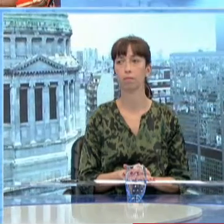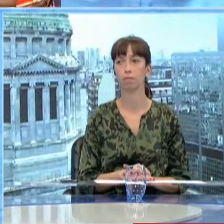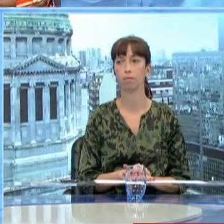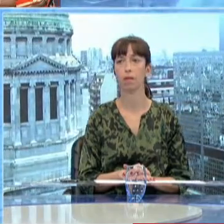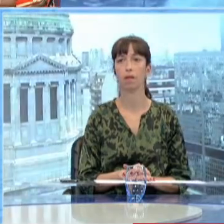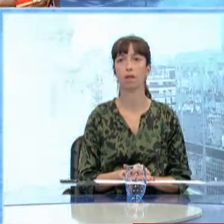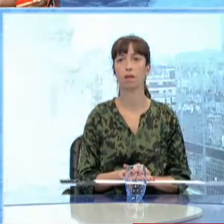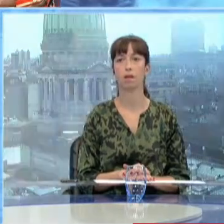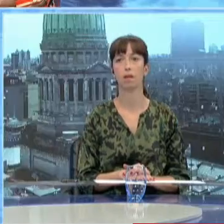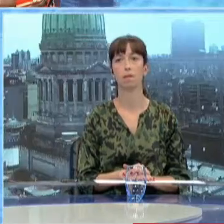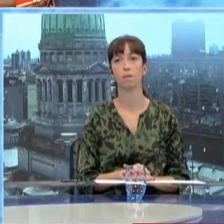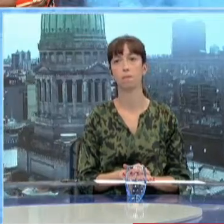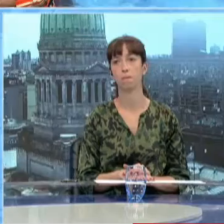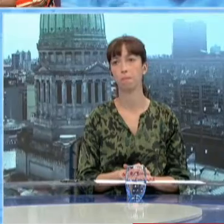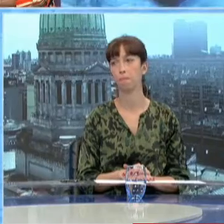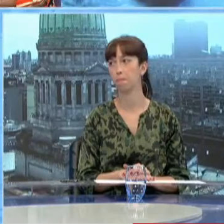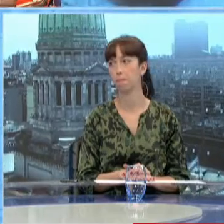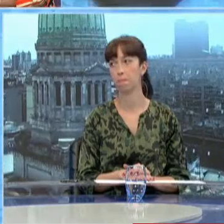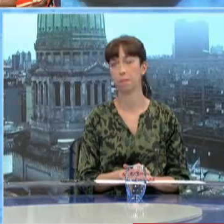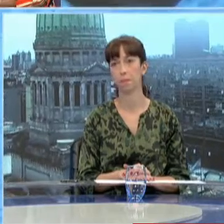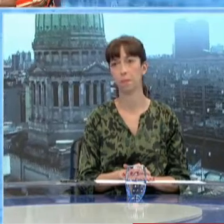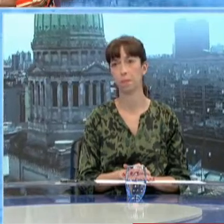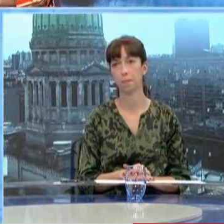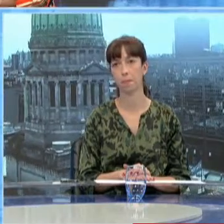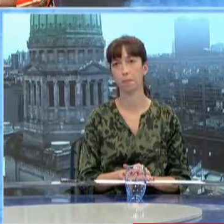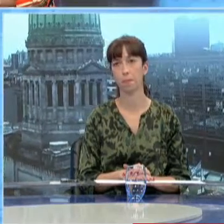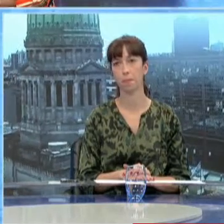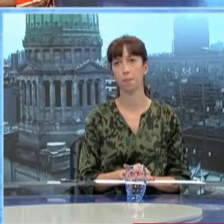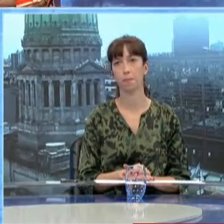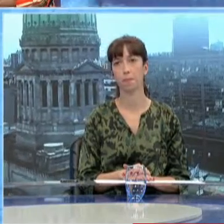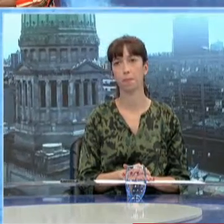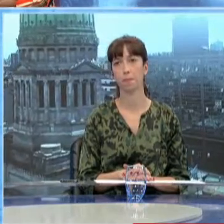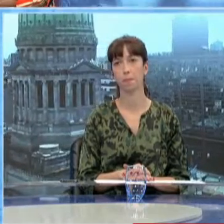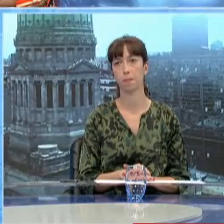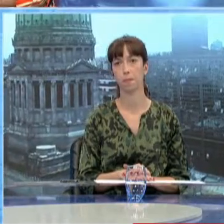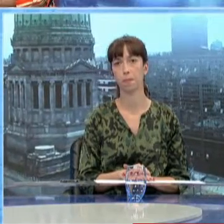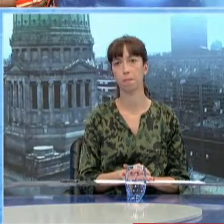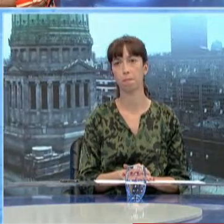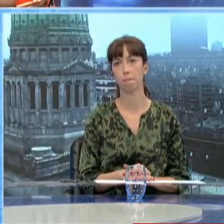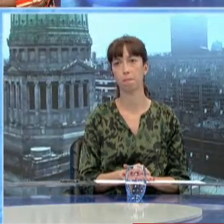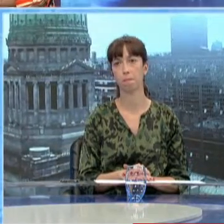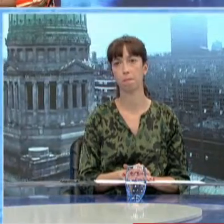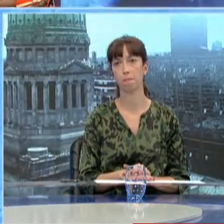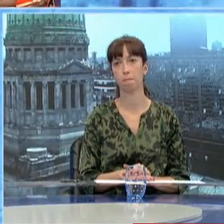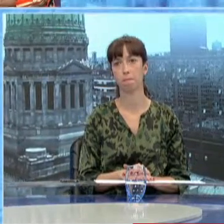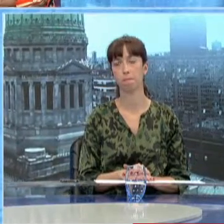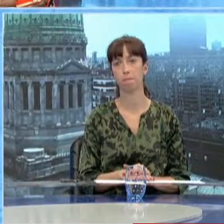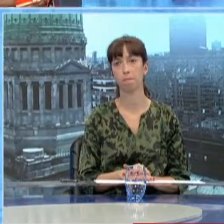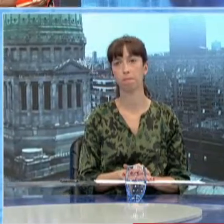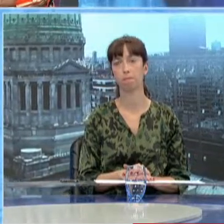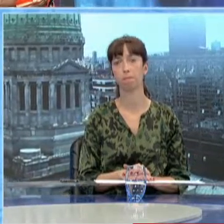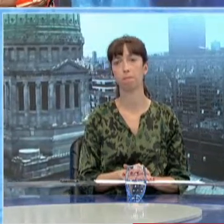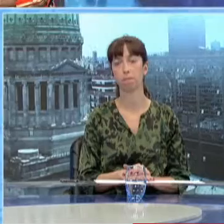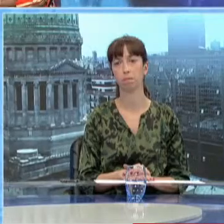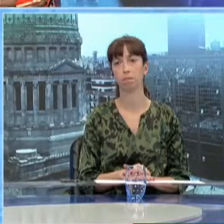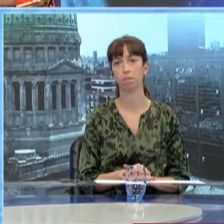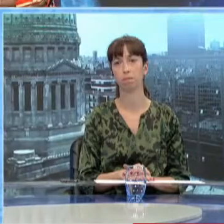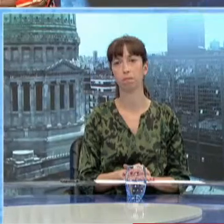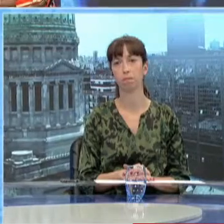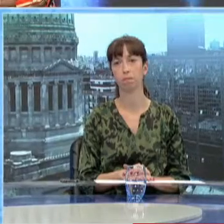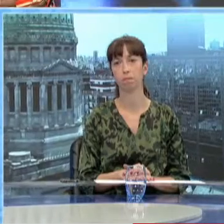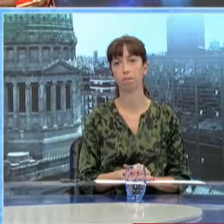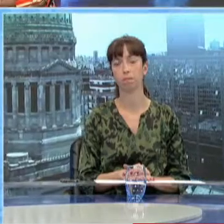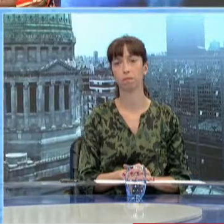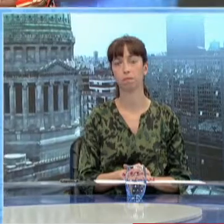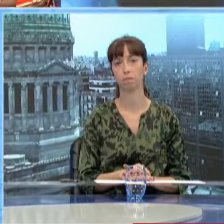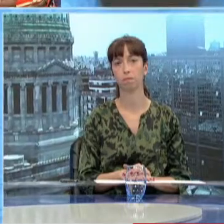así. Vamos a procurar que en este interín podamos nosotros poder insertar algunas de las cuestiones,